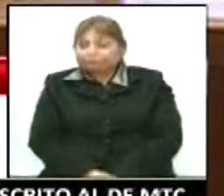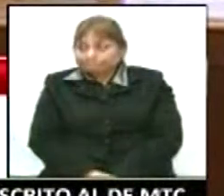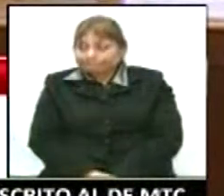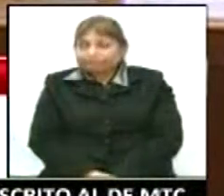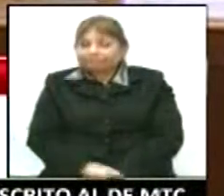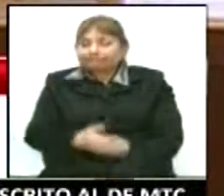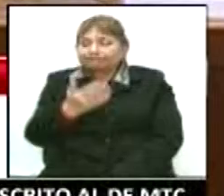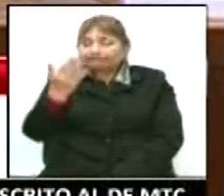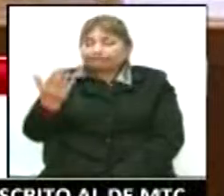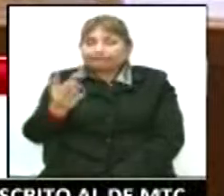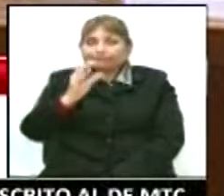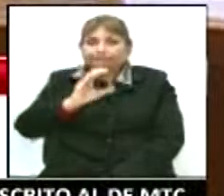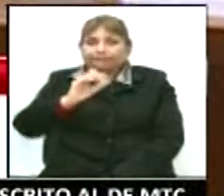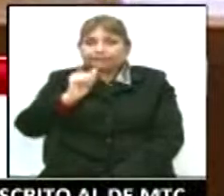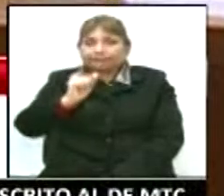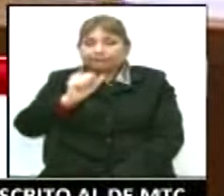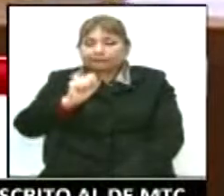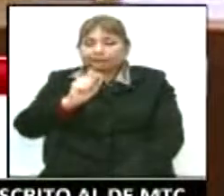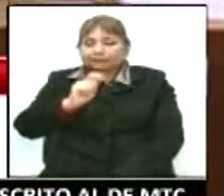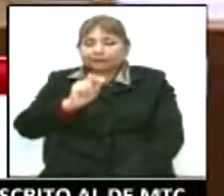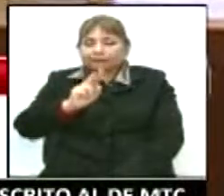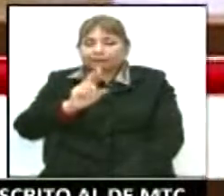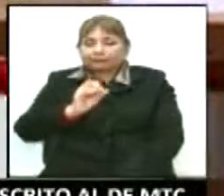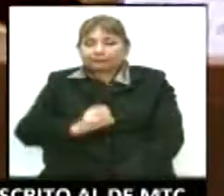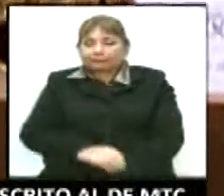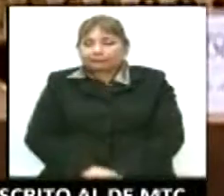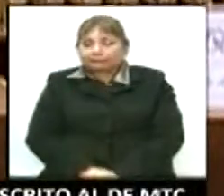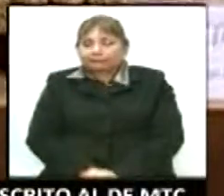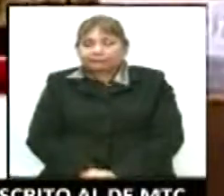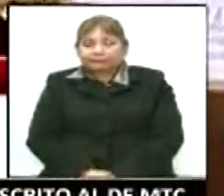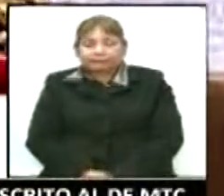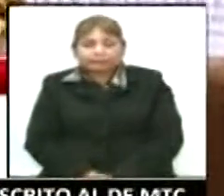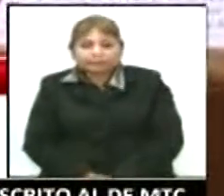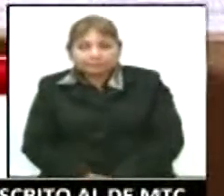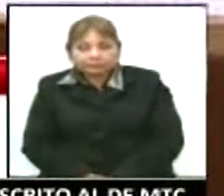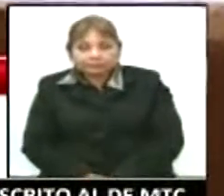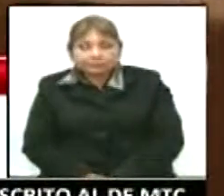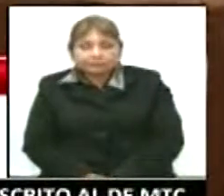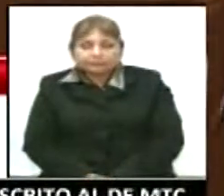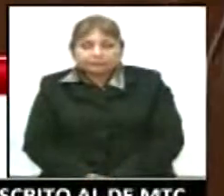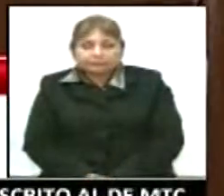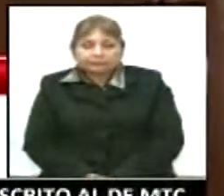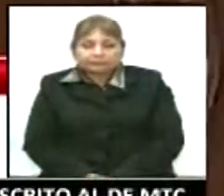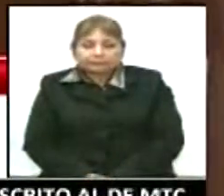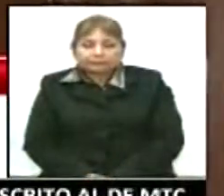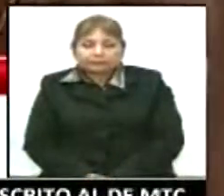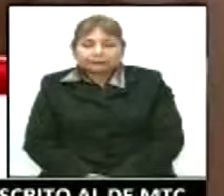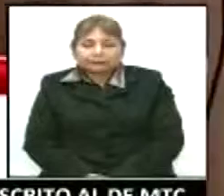Congresista Castro. Presidente, vamos a poner pañitos húmedos a las cosas, porque